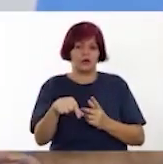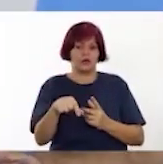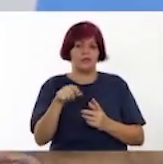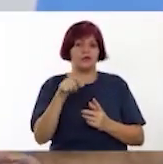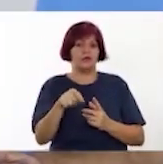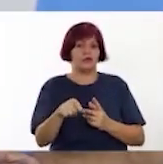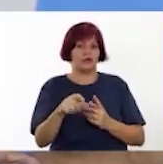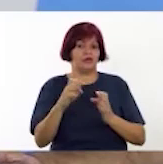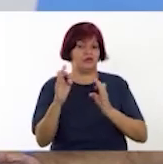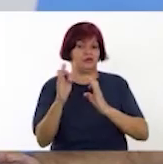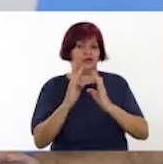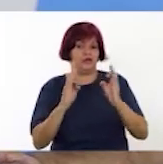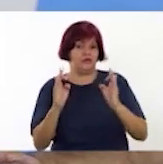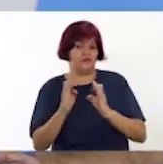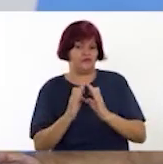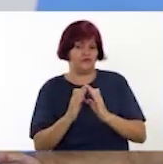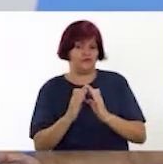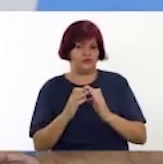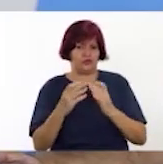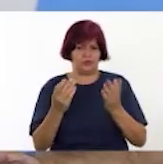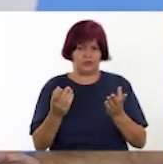Aquí tienen las funciones,